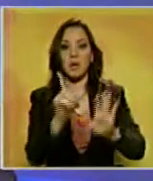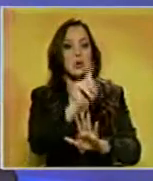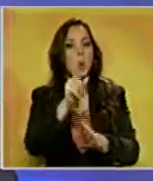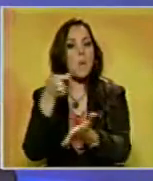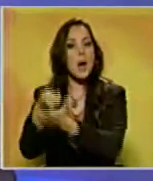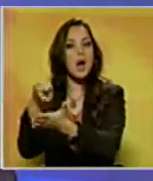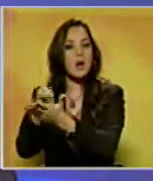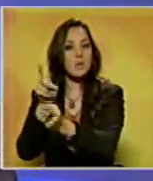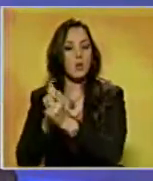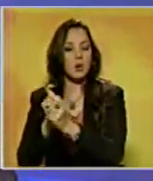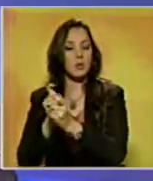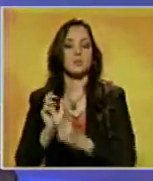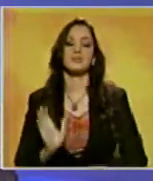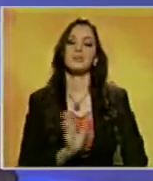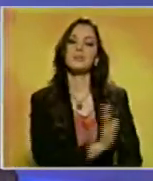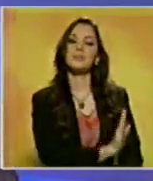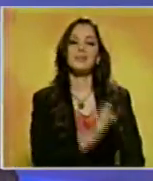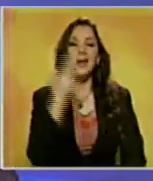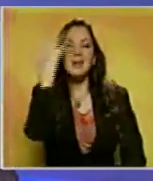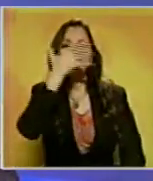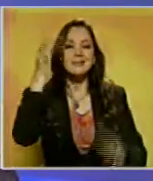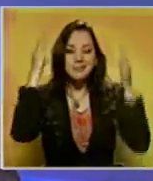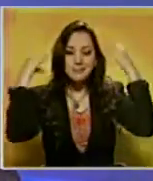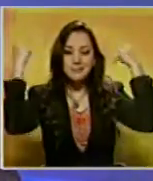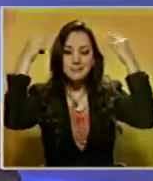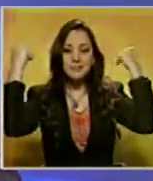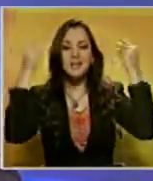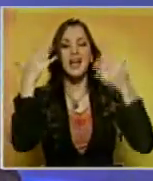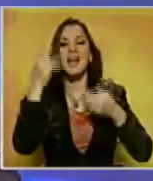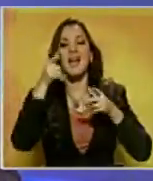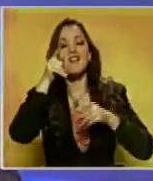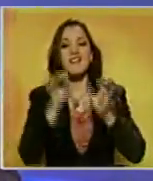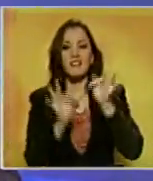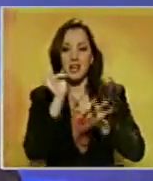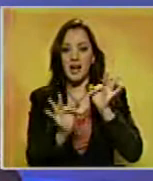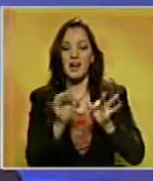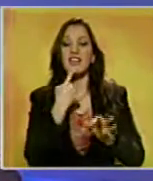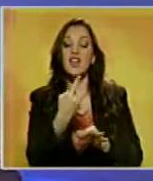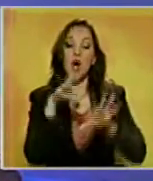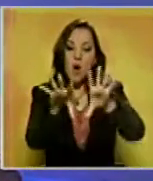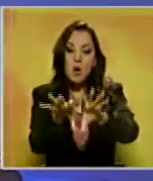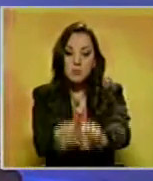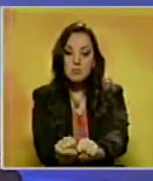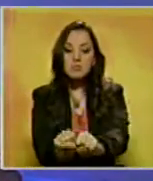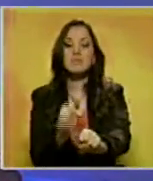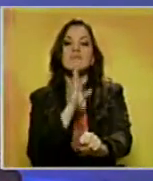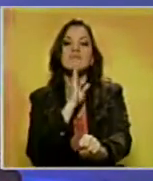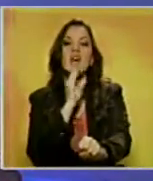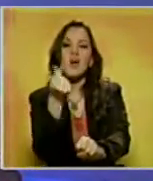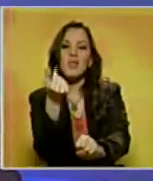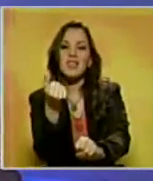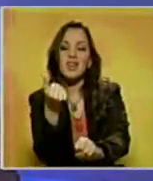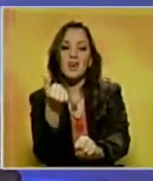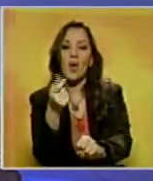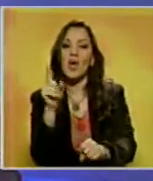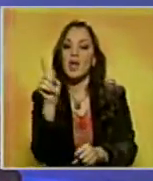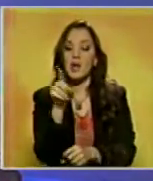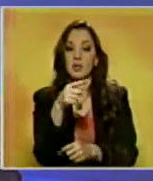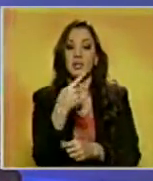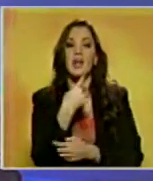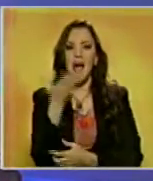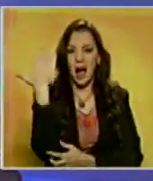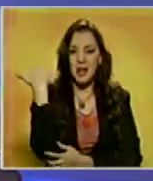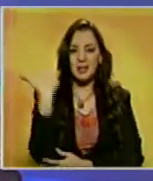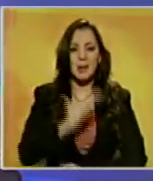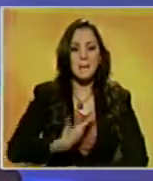la fiscal general de la república luisa ortega díaz anunció la congelación de las cuentas bancarias y prohibición de enajenar y gravar bienes del